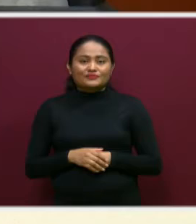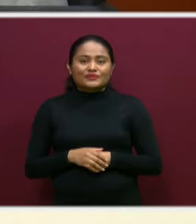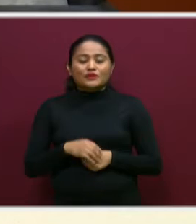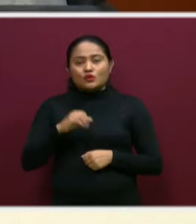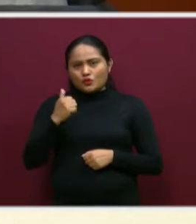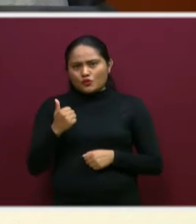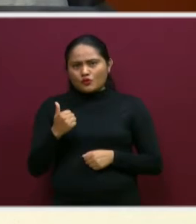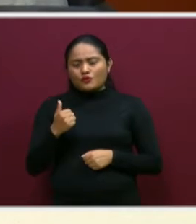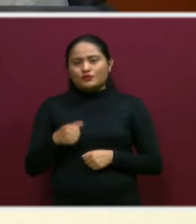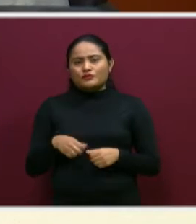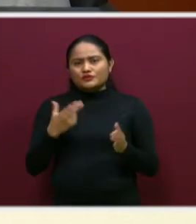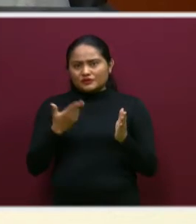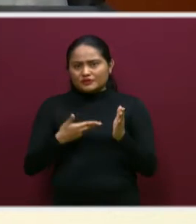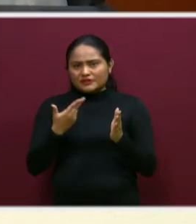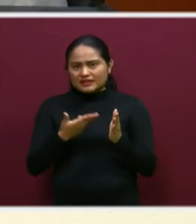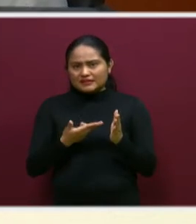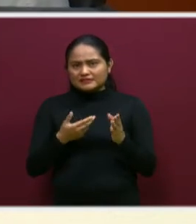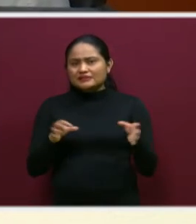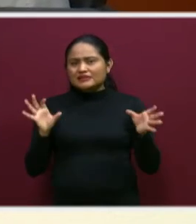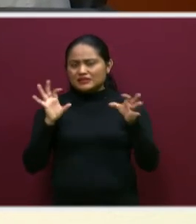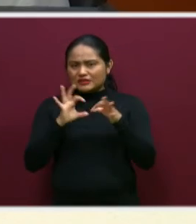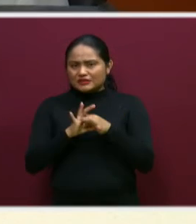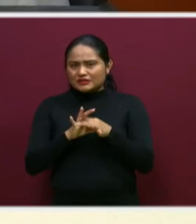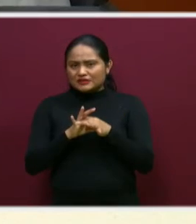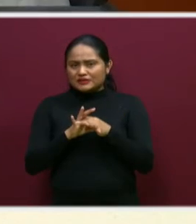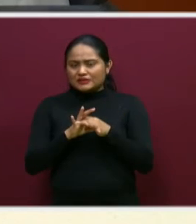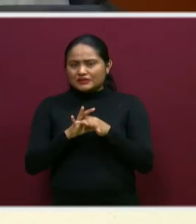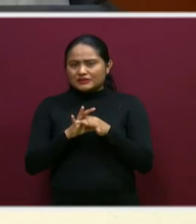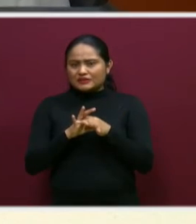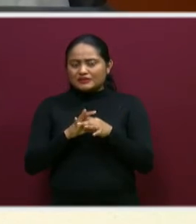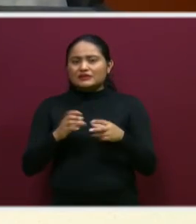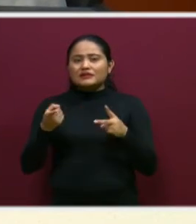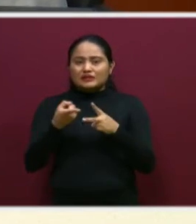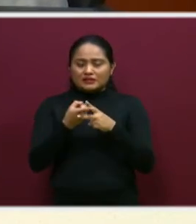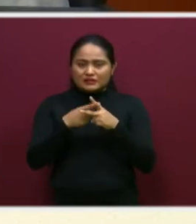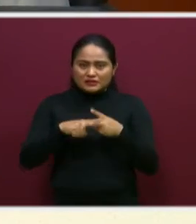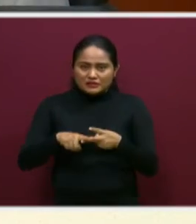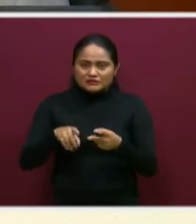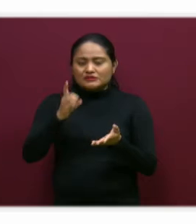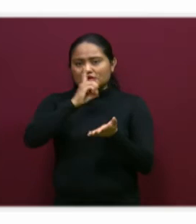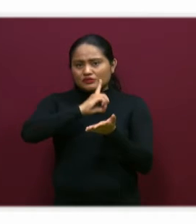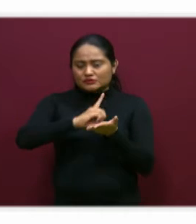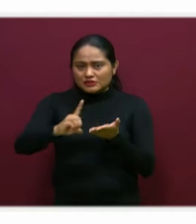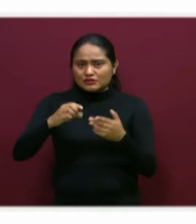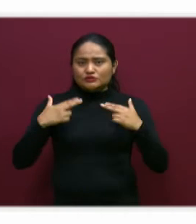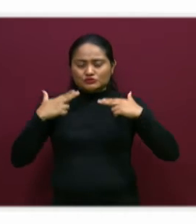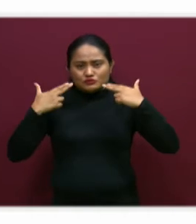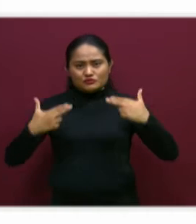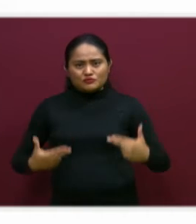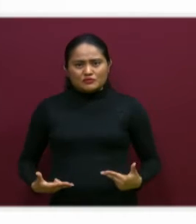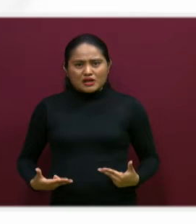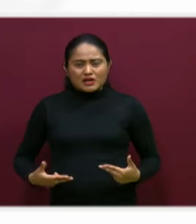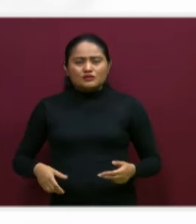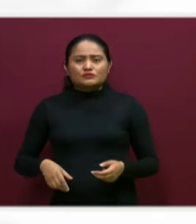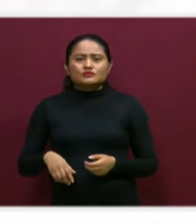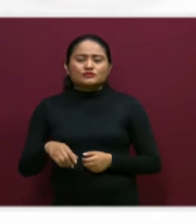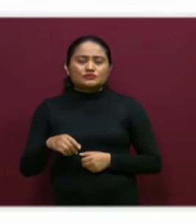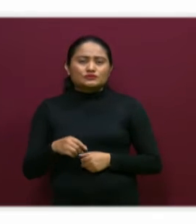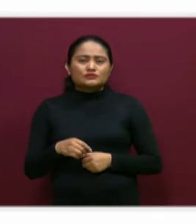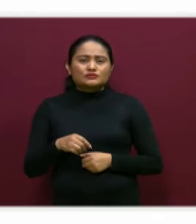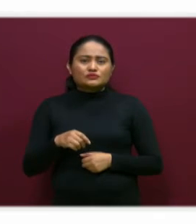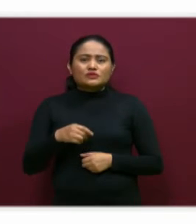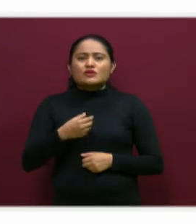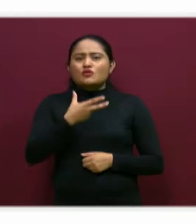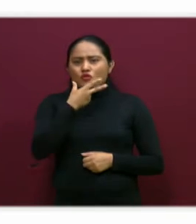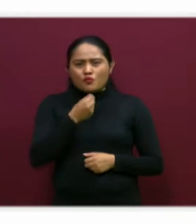vamos a dar en conjunto es el de introducción a los derechos humanos con perspectiva de género creo que es un tema importante que se tiene que tocar